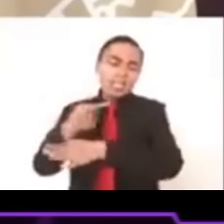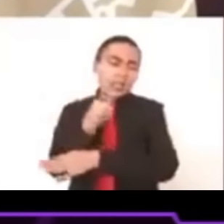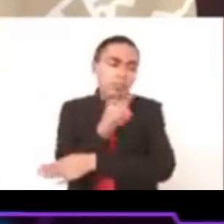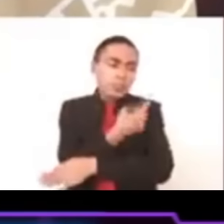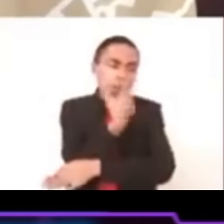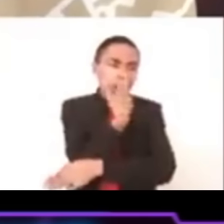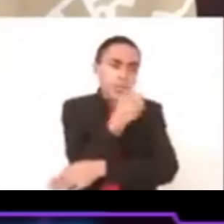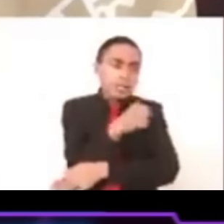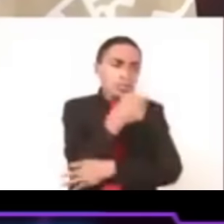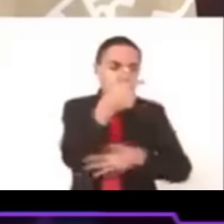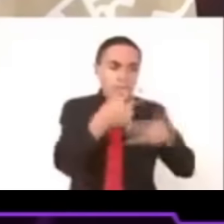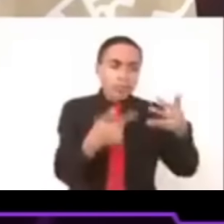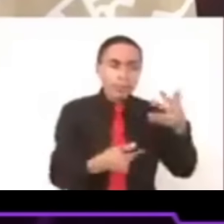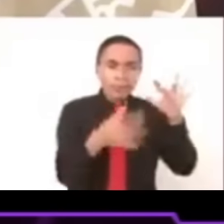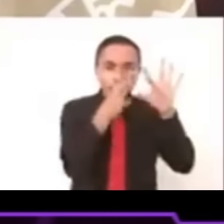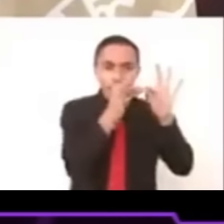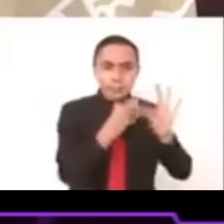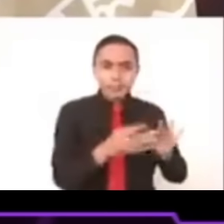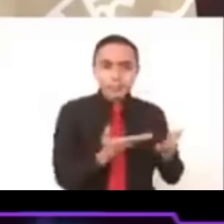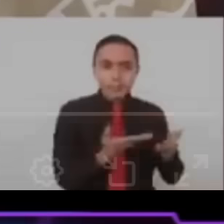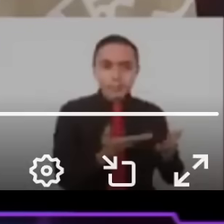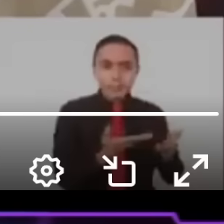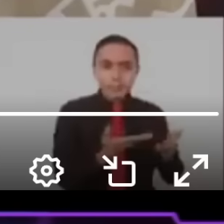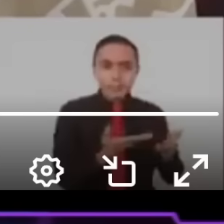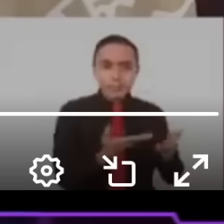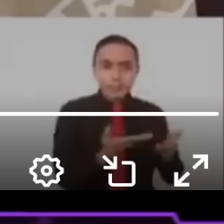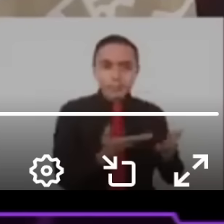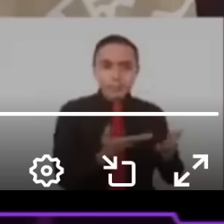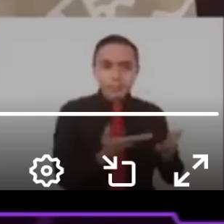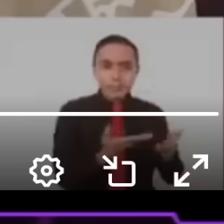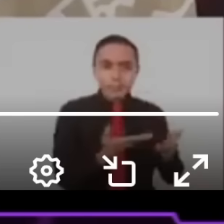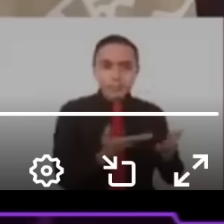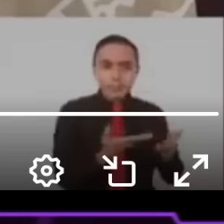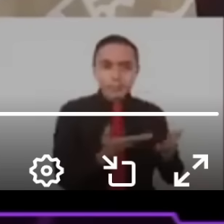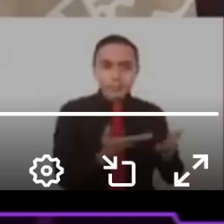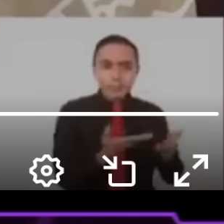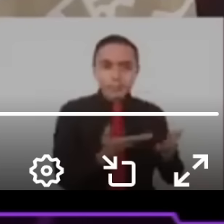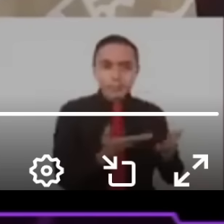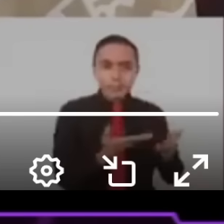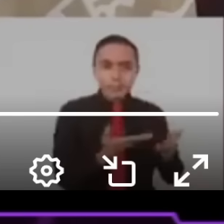da la propia Secretaría de Seguridad Ciudadana.